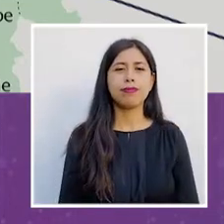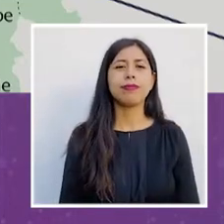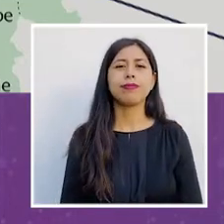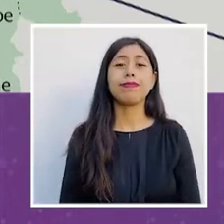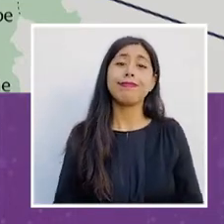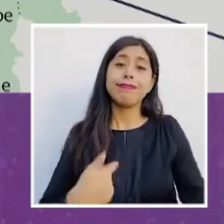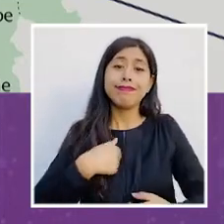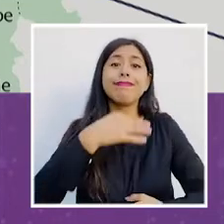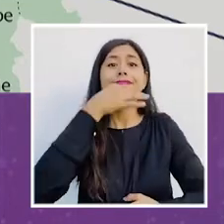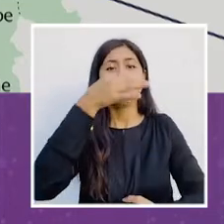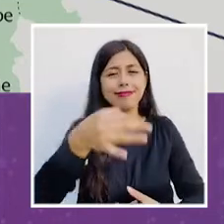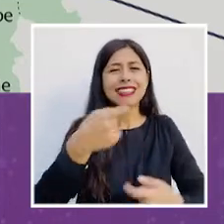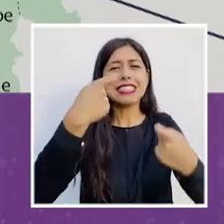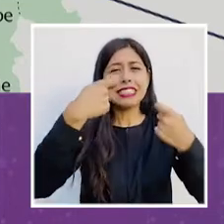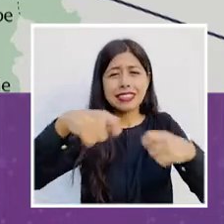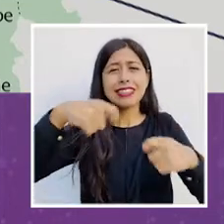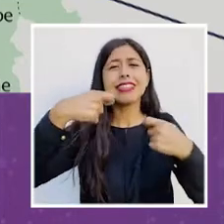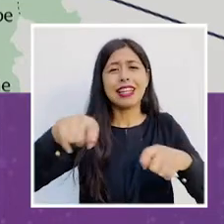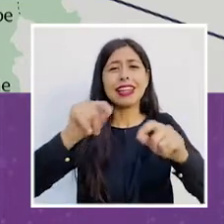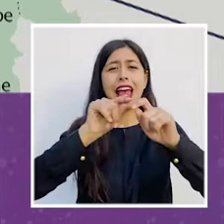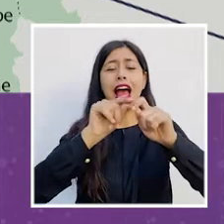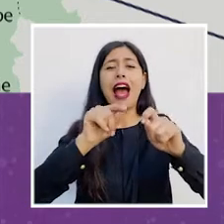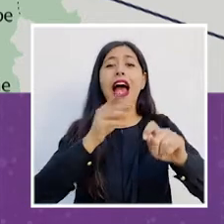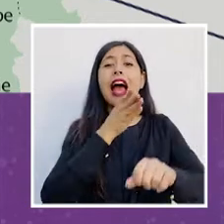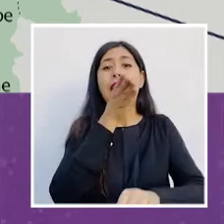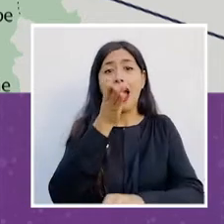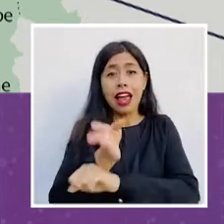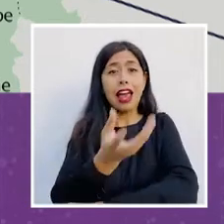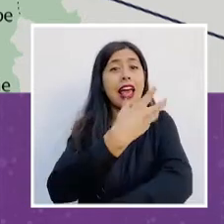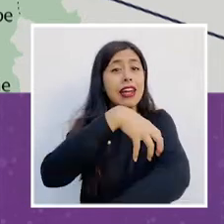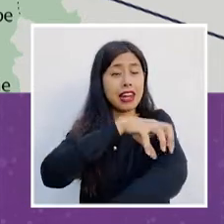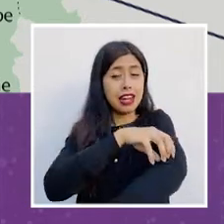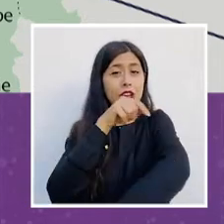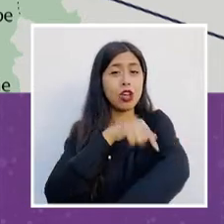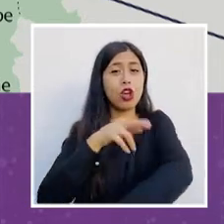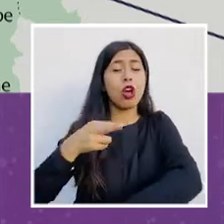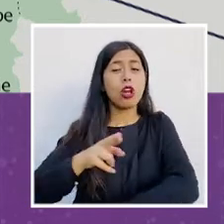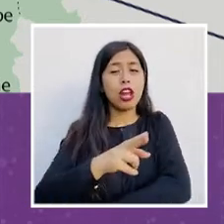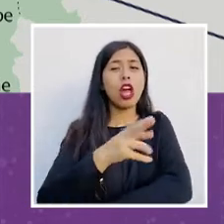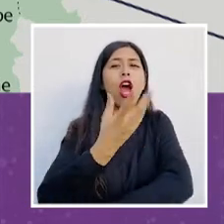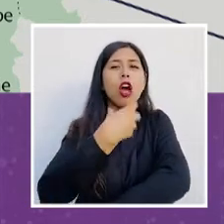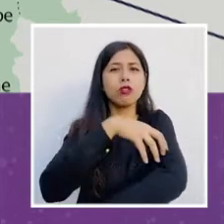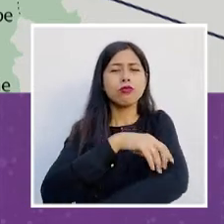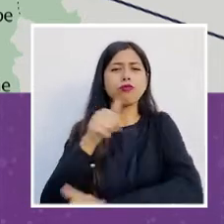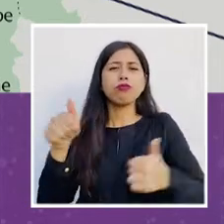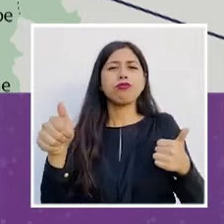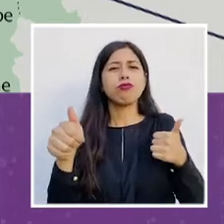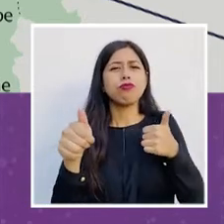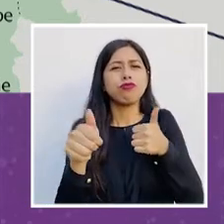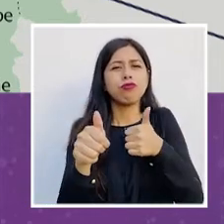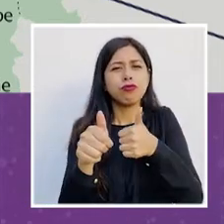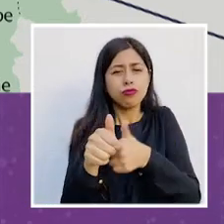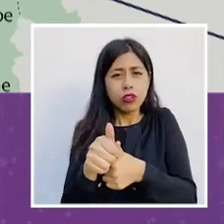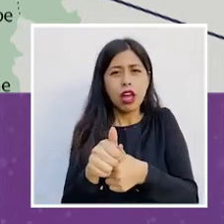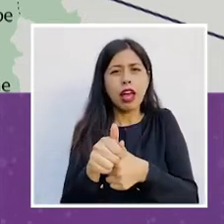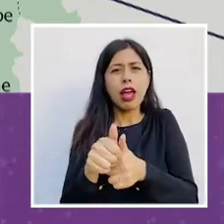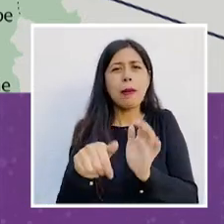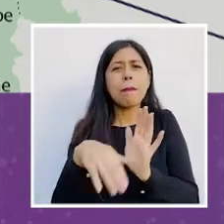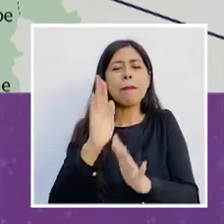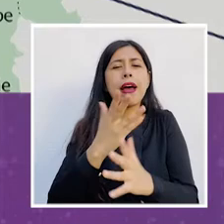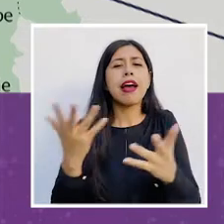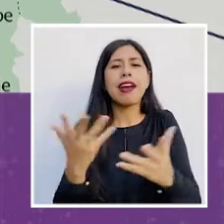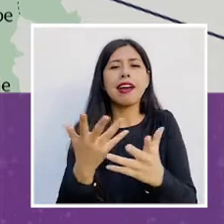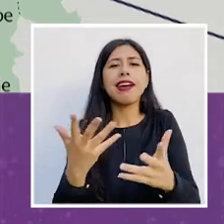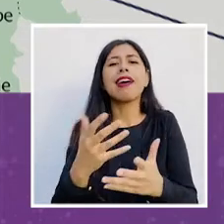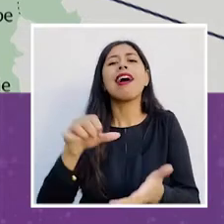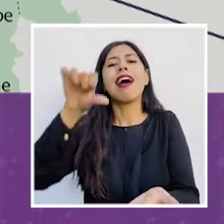Por lo tanto, mi recomendación es tratar de ir a la Araucanía o a la región de los ríos y acercarse lo más posible